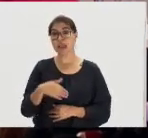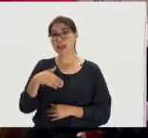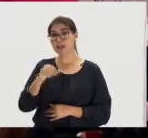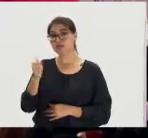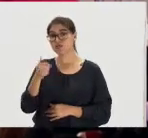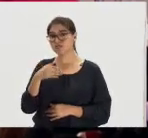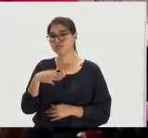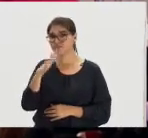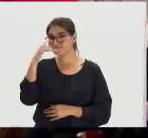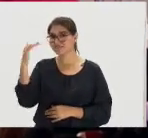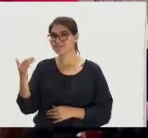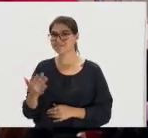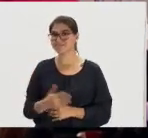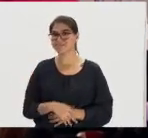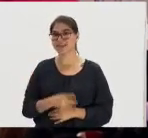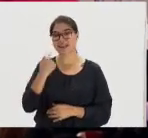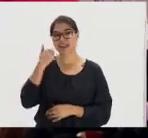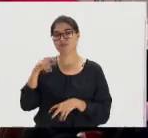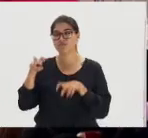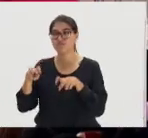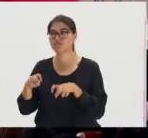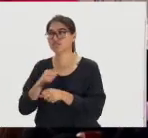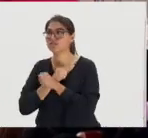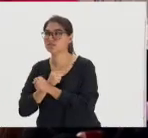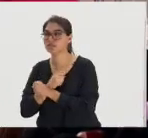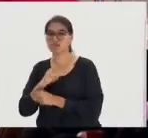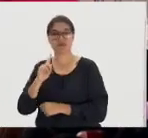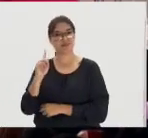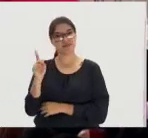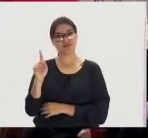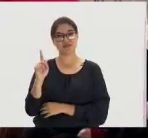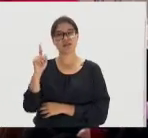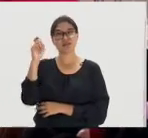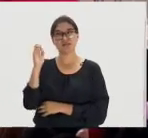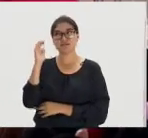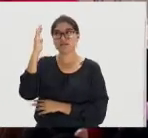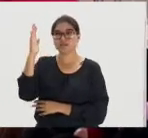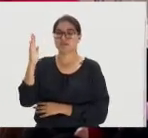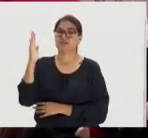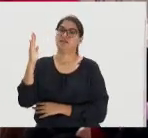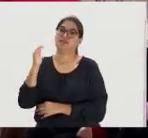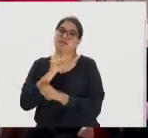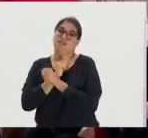No me sentaría con él solo en el amor de Cristo. Pero sin el amor de Cristo lo tuviera en una Bartolina.